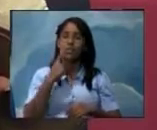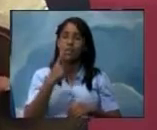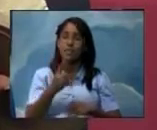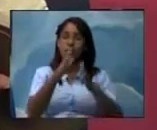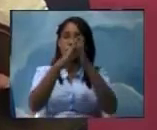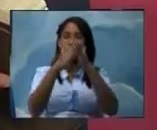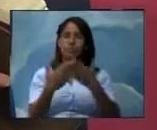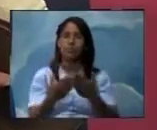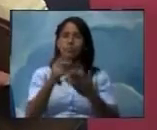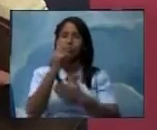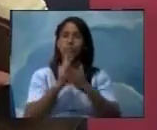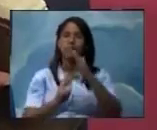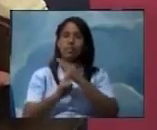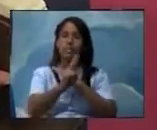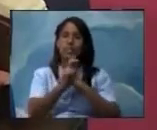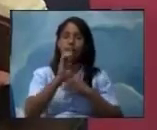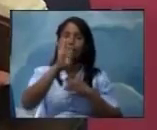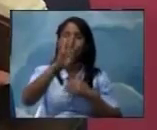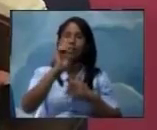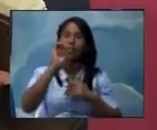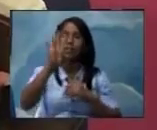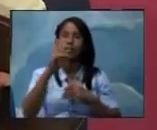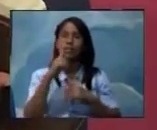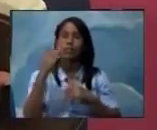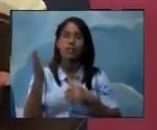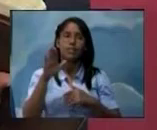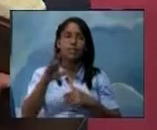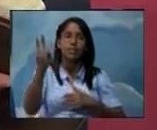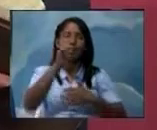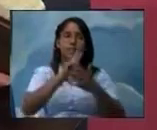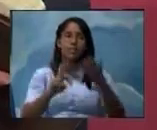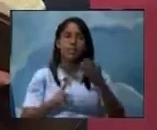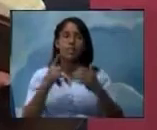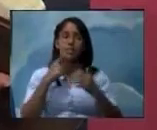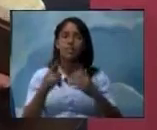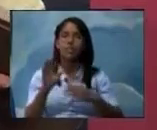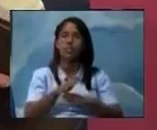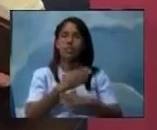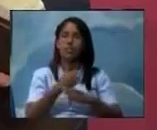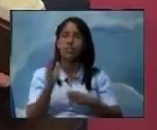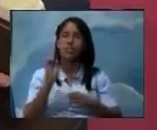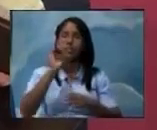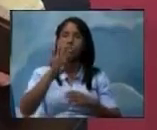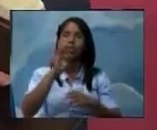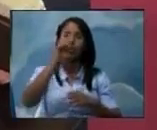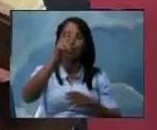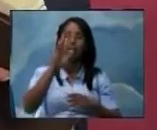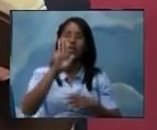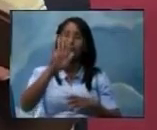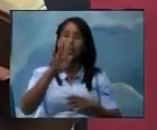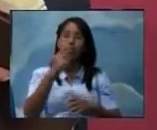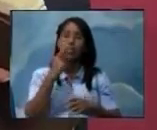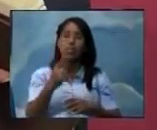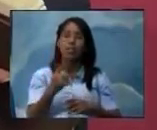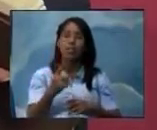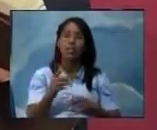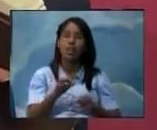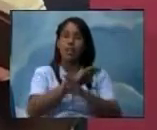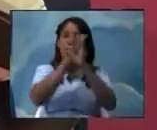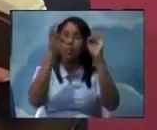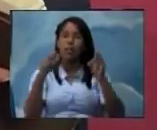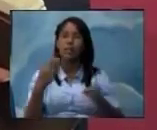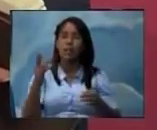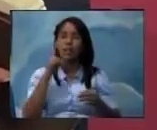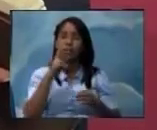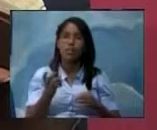Dice en el versículo 44 que estábamos leyendo y que también compartieron el 45, dice: de la manera